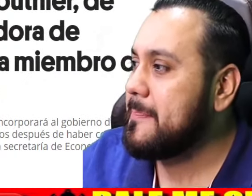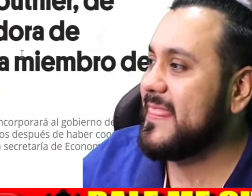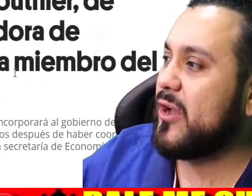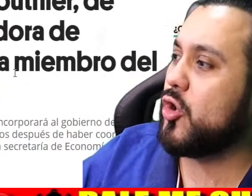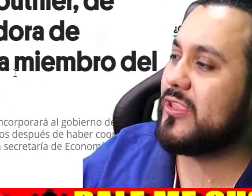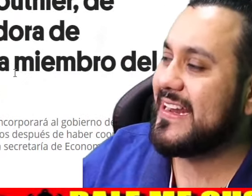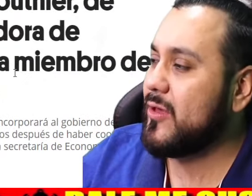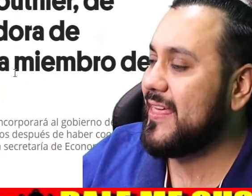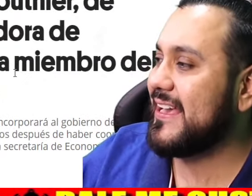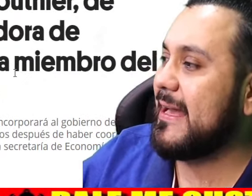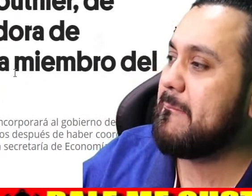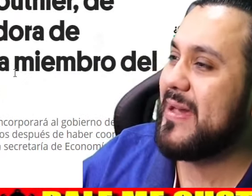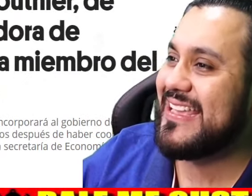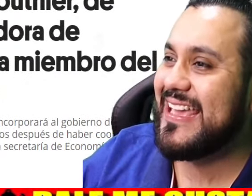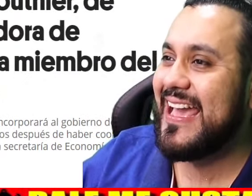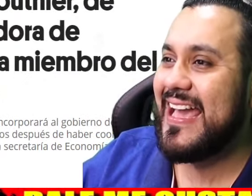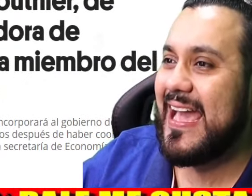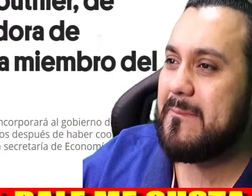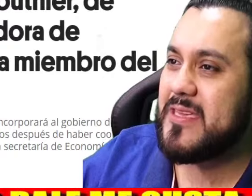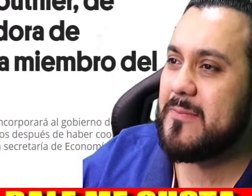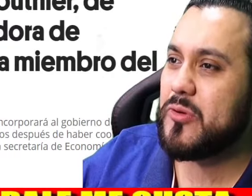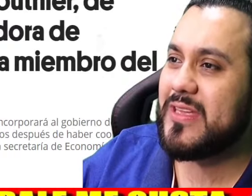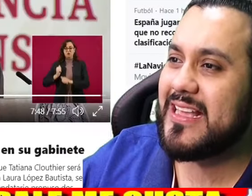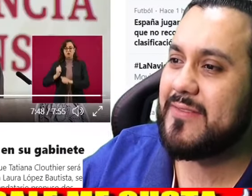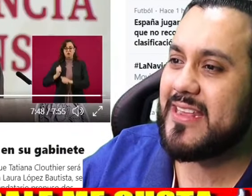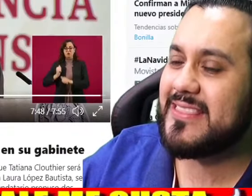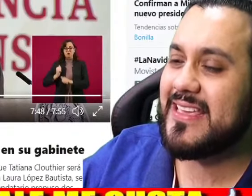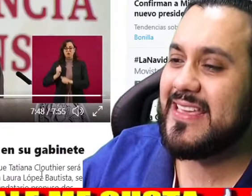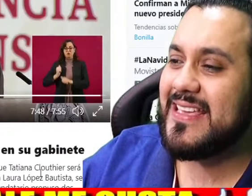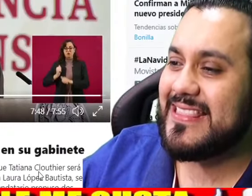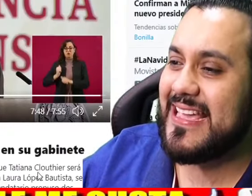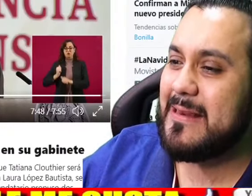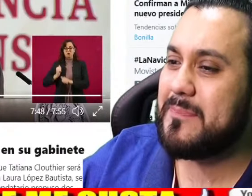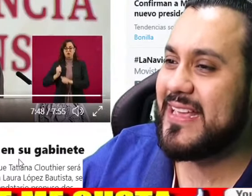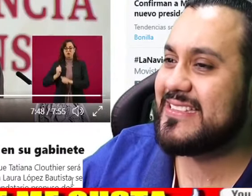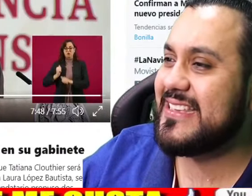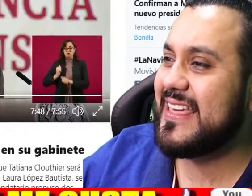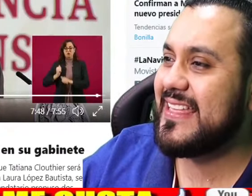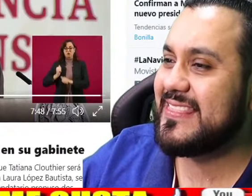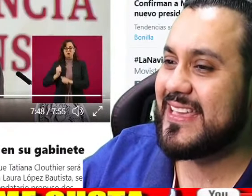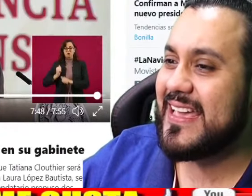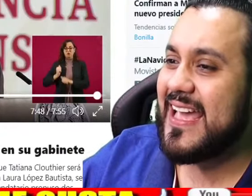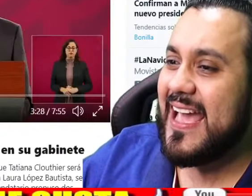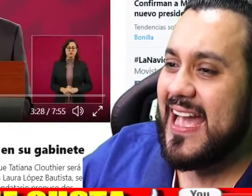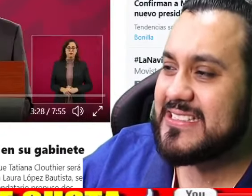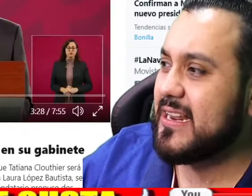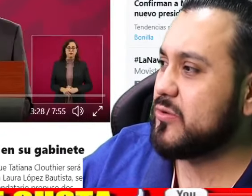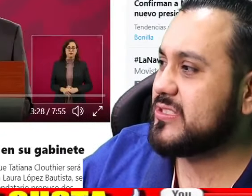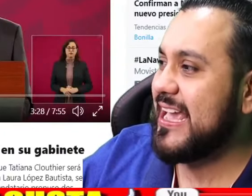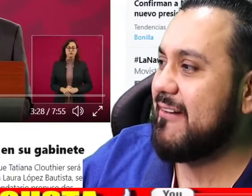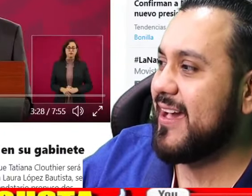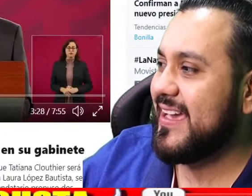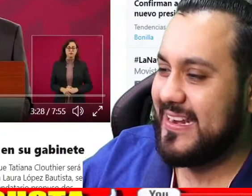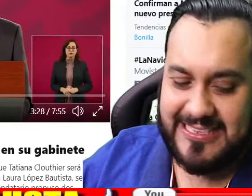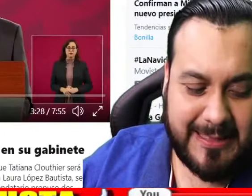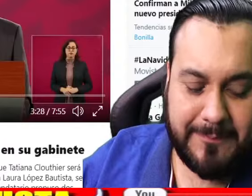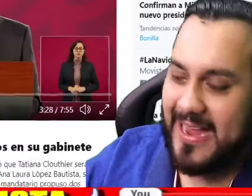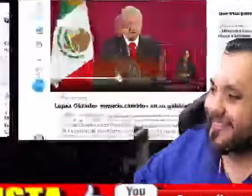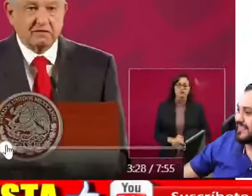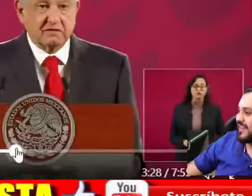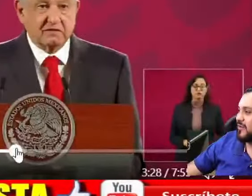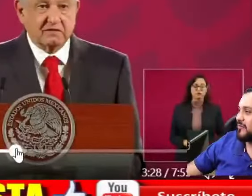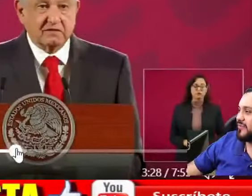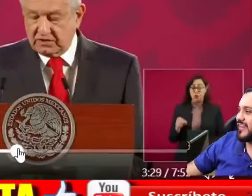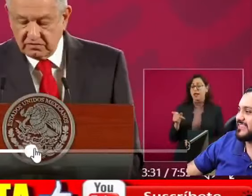de coordinadora de campaña a miembro del gabinete el presidente así lo anunciaba en esta